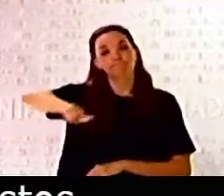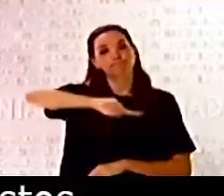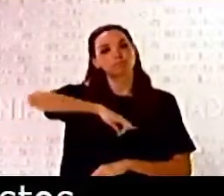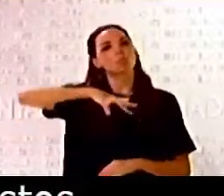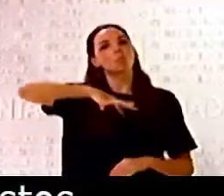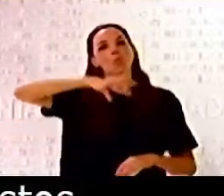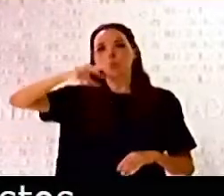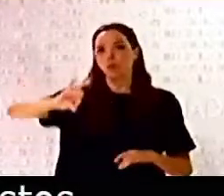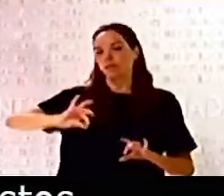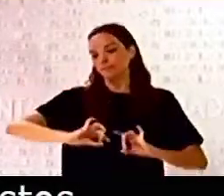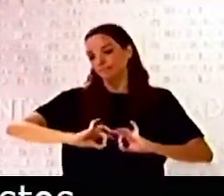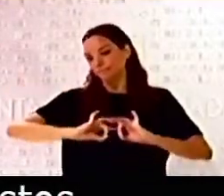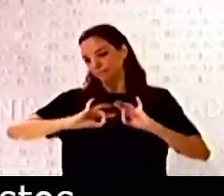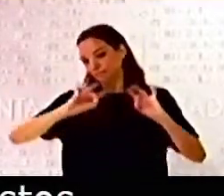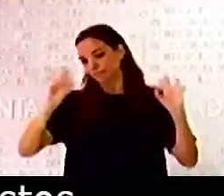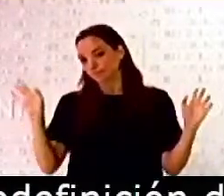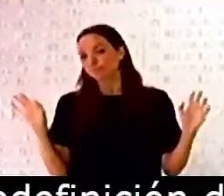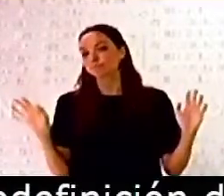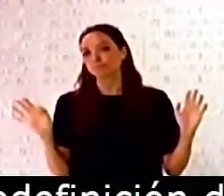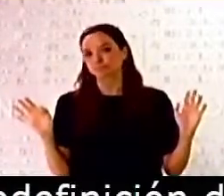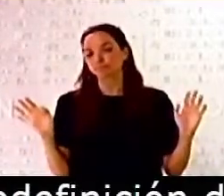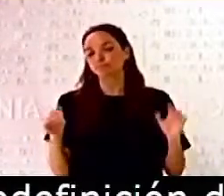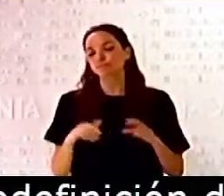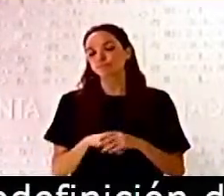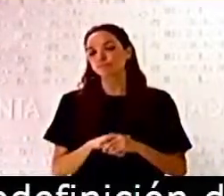poder, sin duda ninguna,